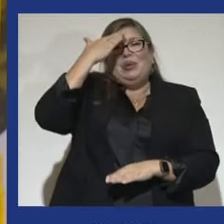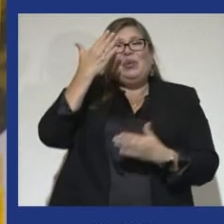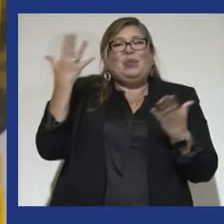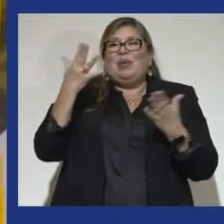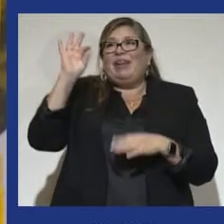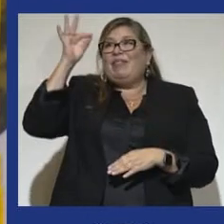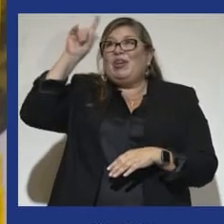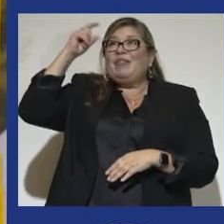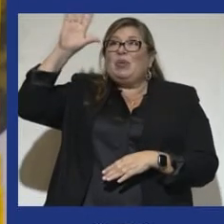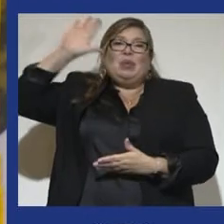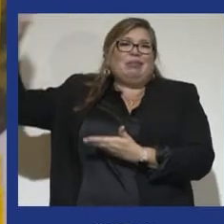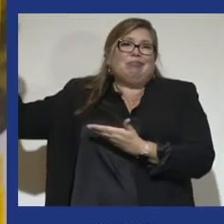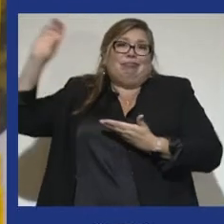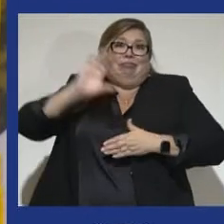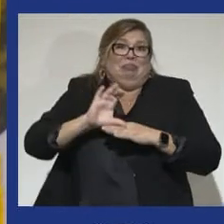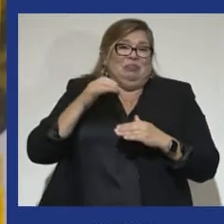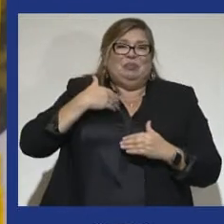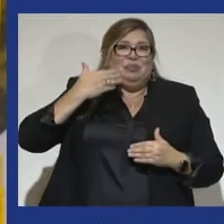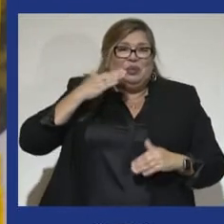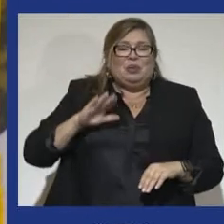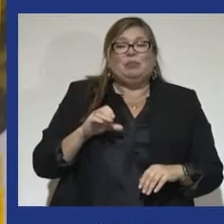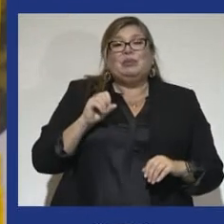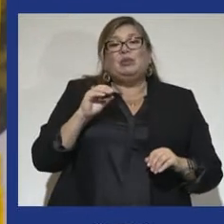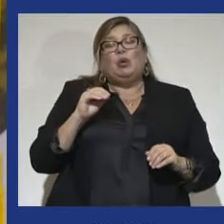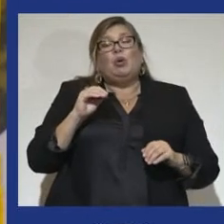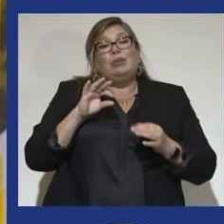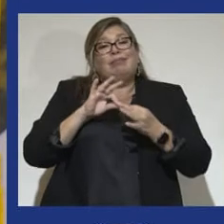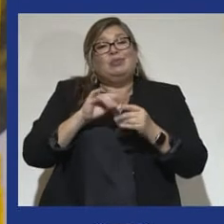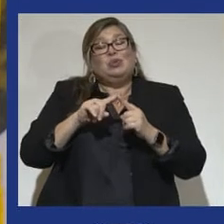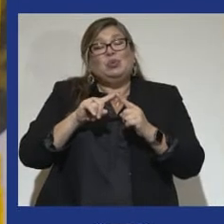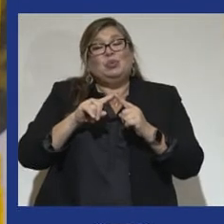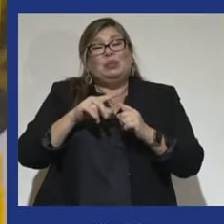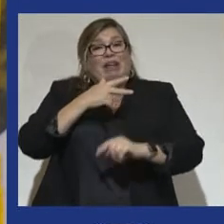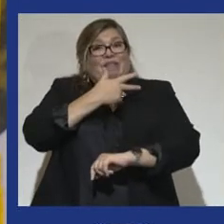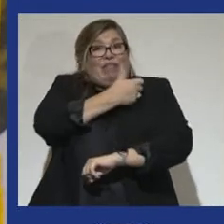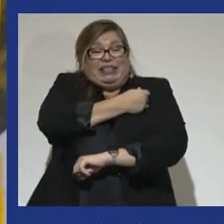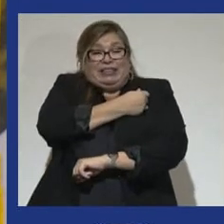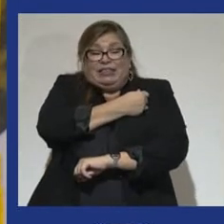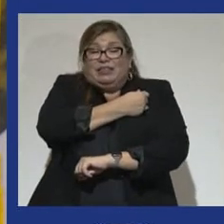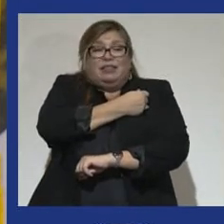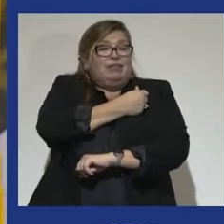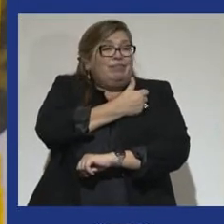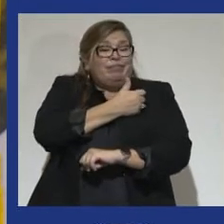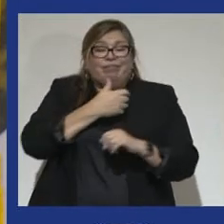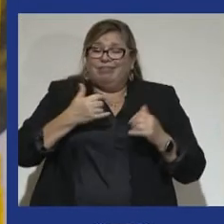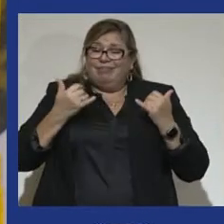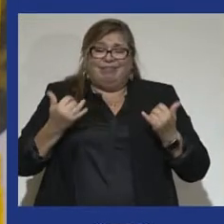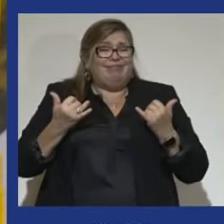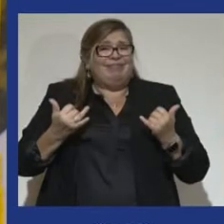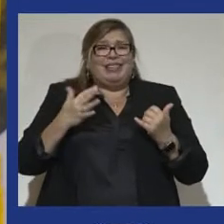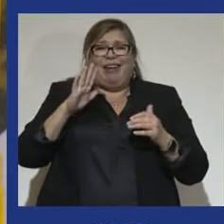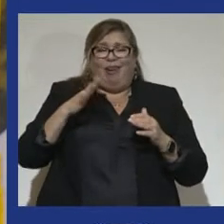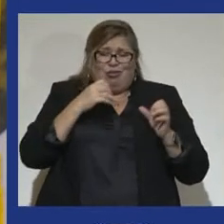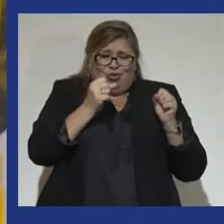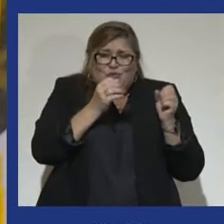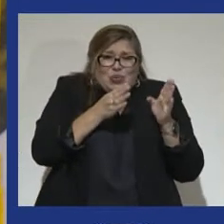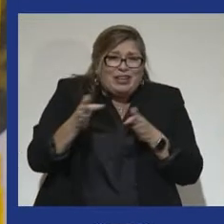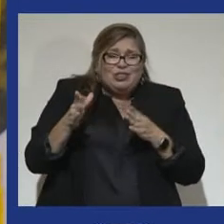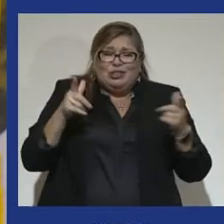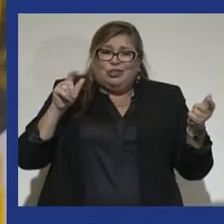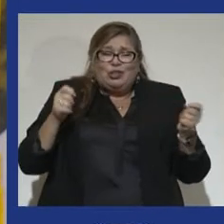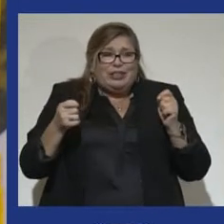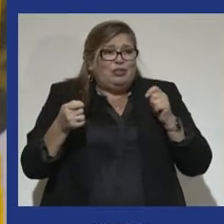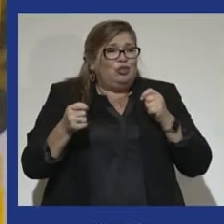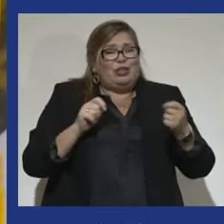tenemos que esperar hasta saber cuáles serían las acciones por parte del gobierno federal en cuanto a las vacunas las estrategias de tiempo real